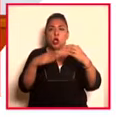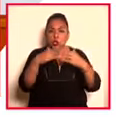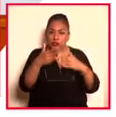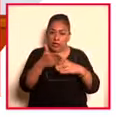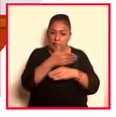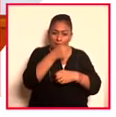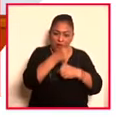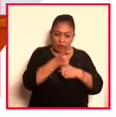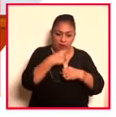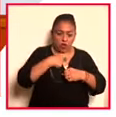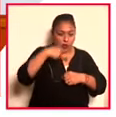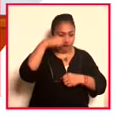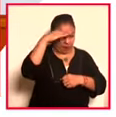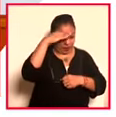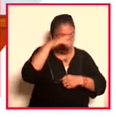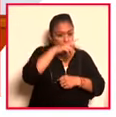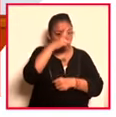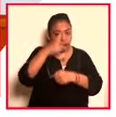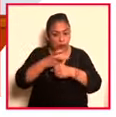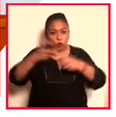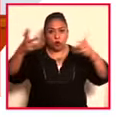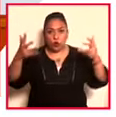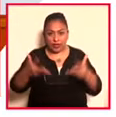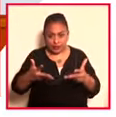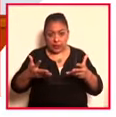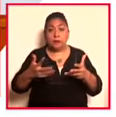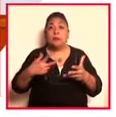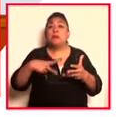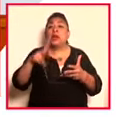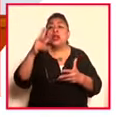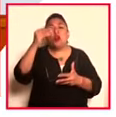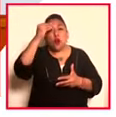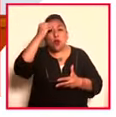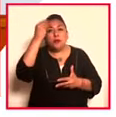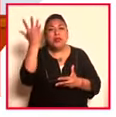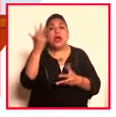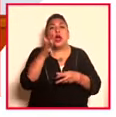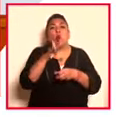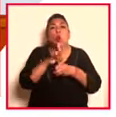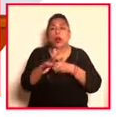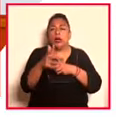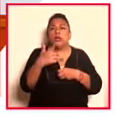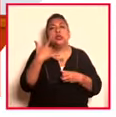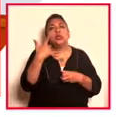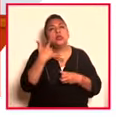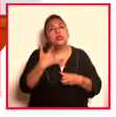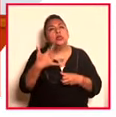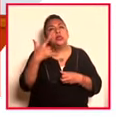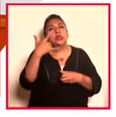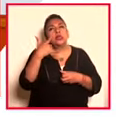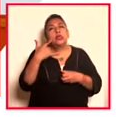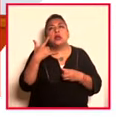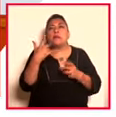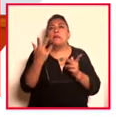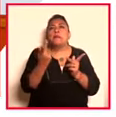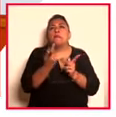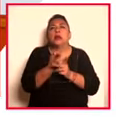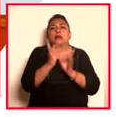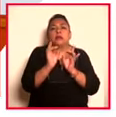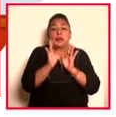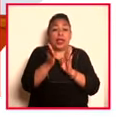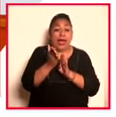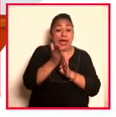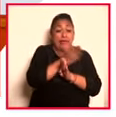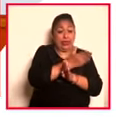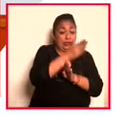hay que actuar a partir de lo que pensemos, ¿no? Pero nos hemos olvidado de la contemplación y de la pasión. Es decir, que antes de